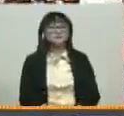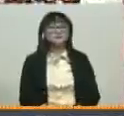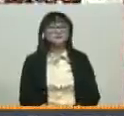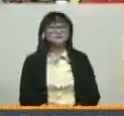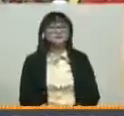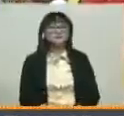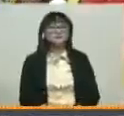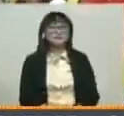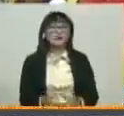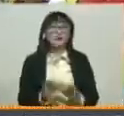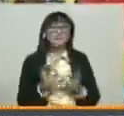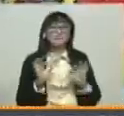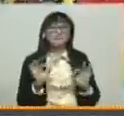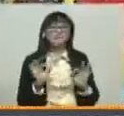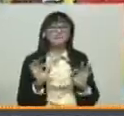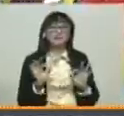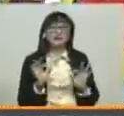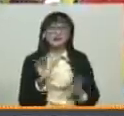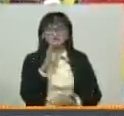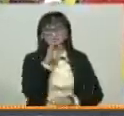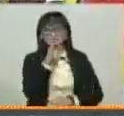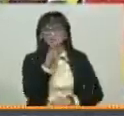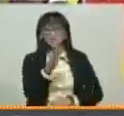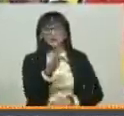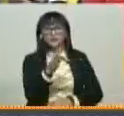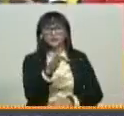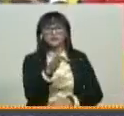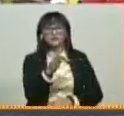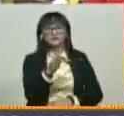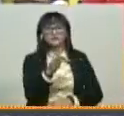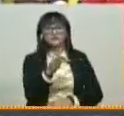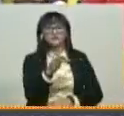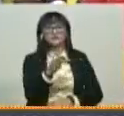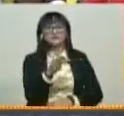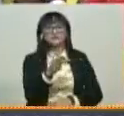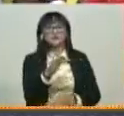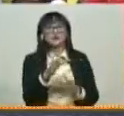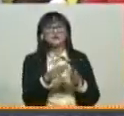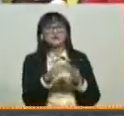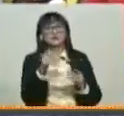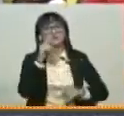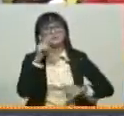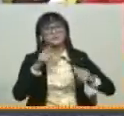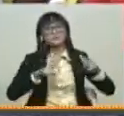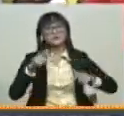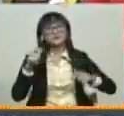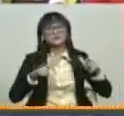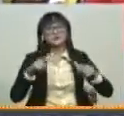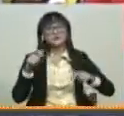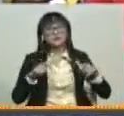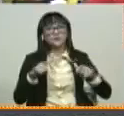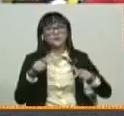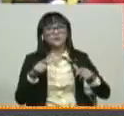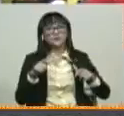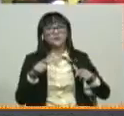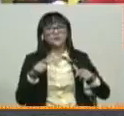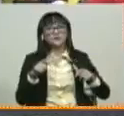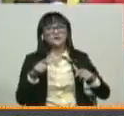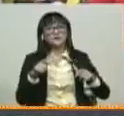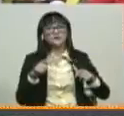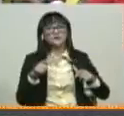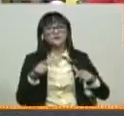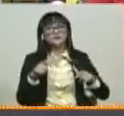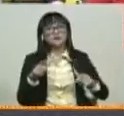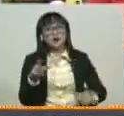Pero especialmente me quiero dirigir a aquellos compatriotas que sacaron su